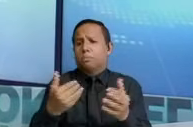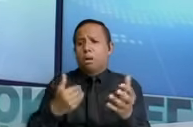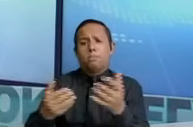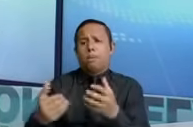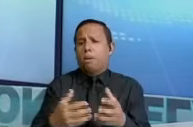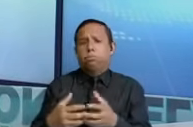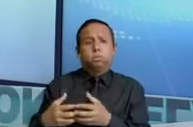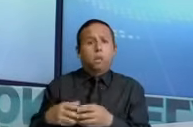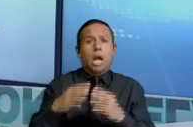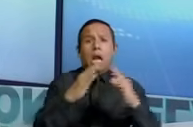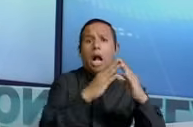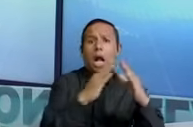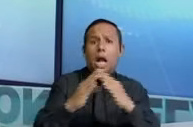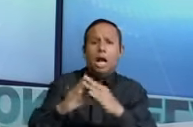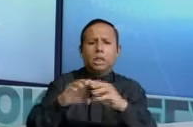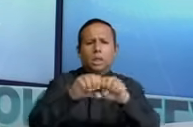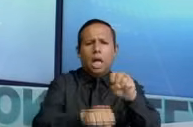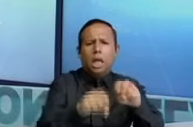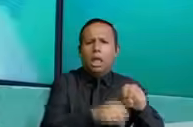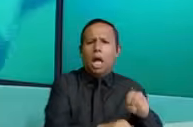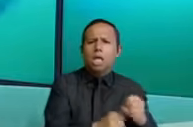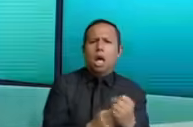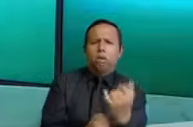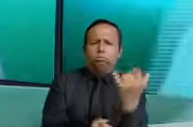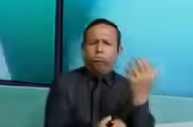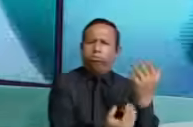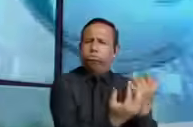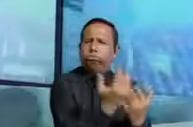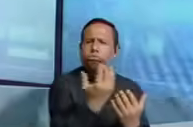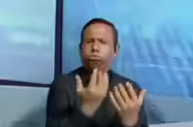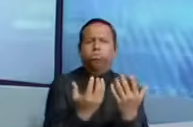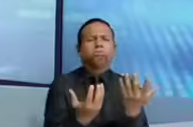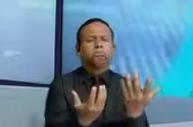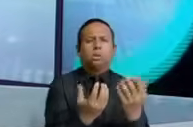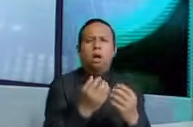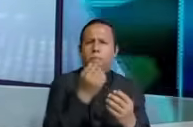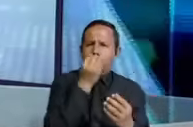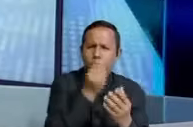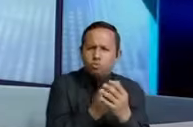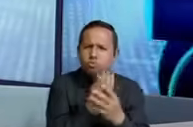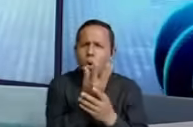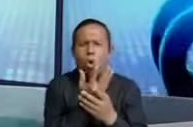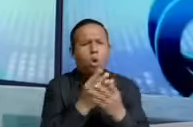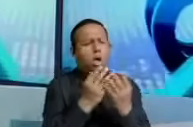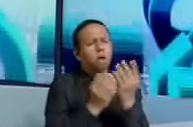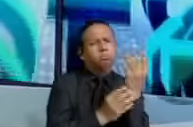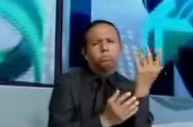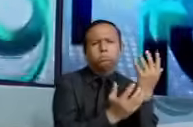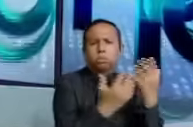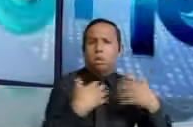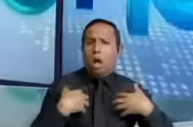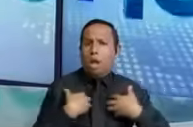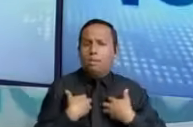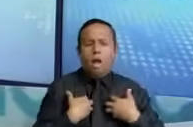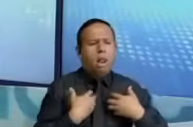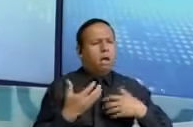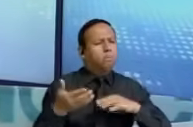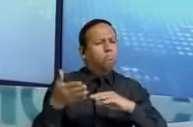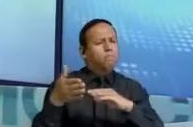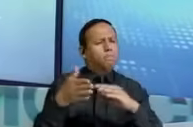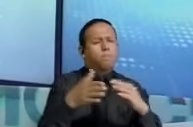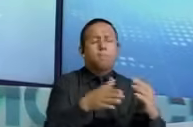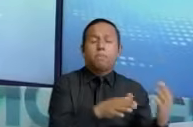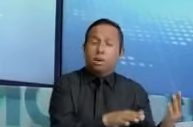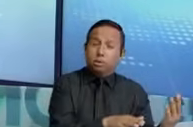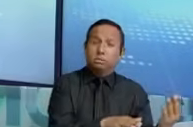y pérdidas de fauno y flora el valle de tumbaco es una zona crítica la comunidad se unió a las labores del cuerpo de bomberos para